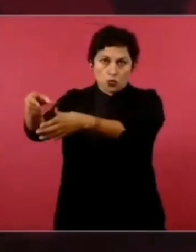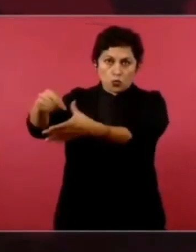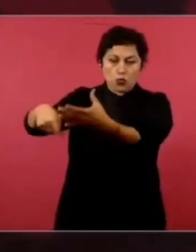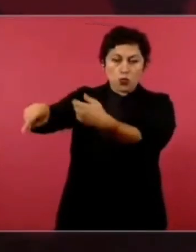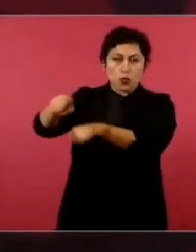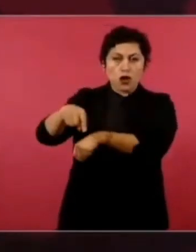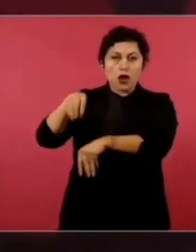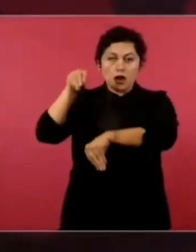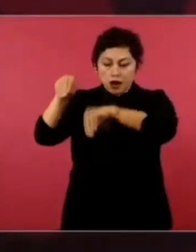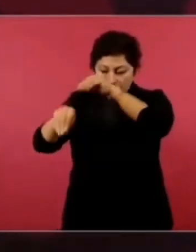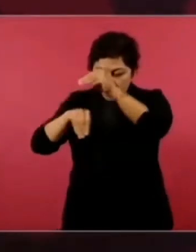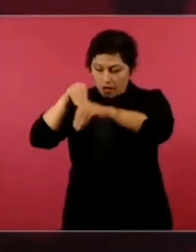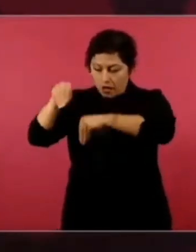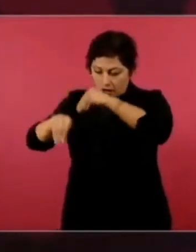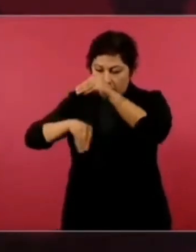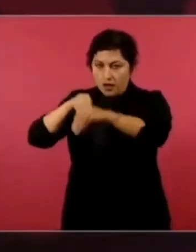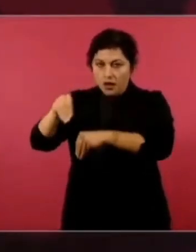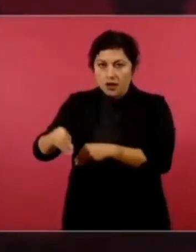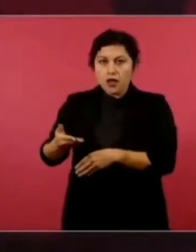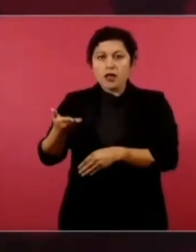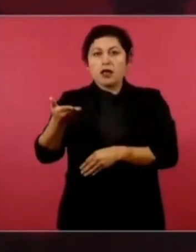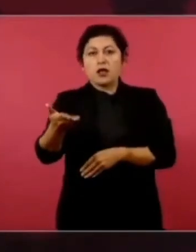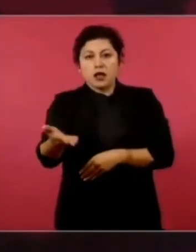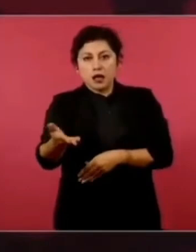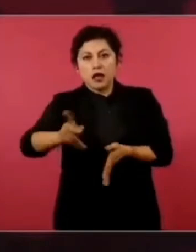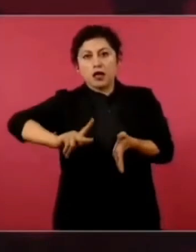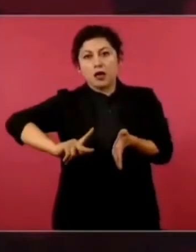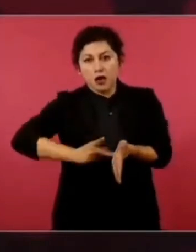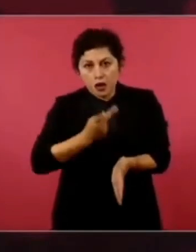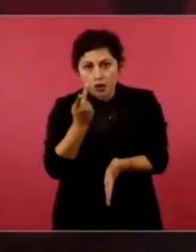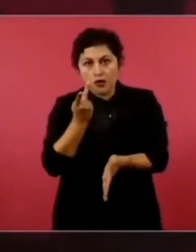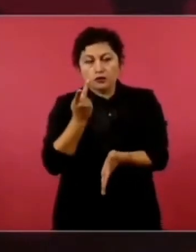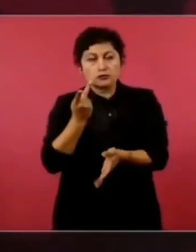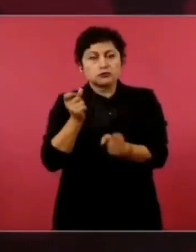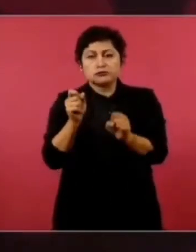Y es un círculo vicioso.